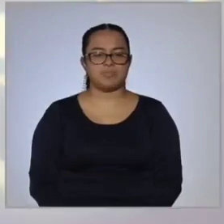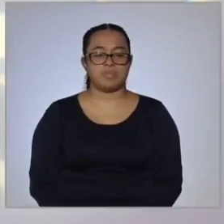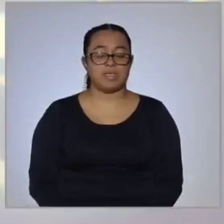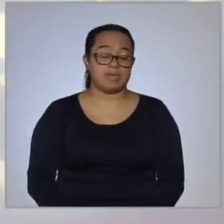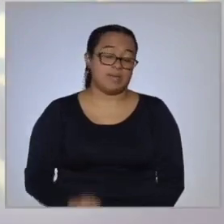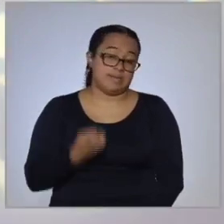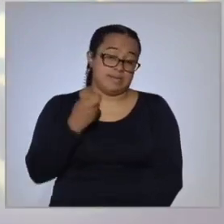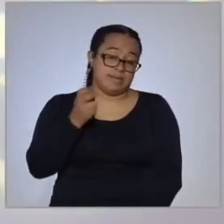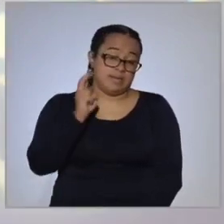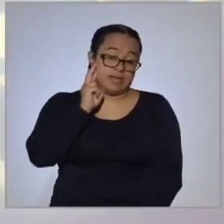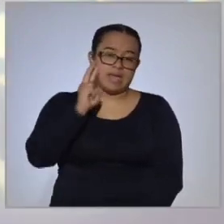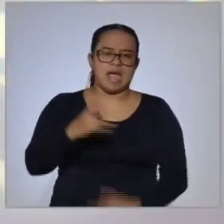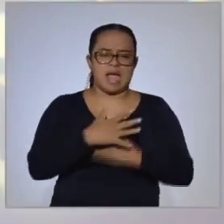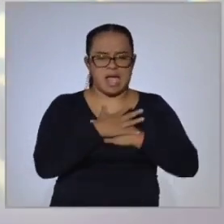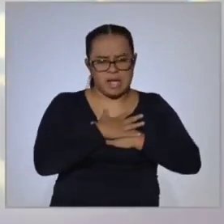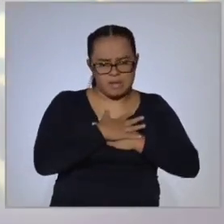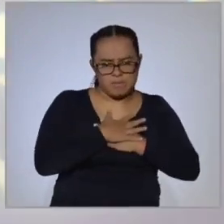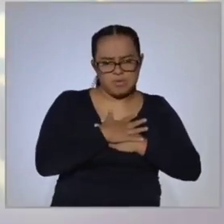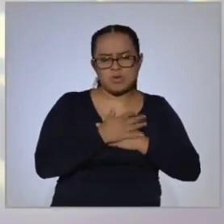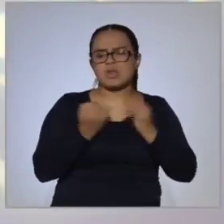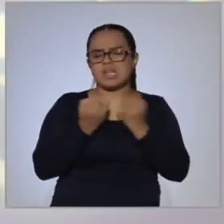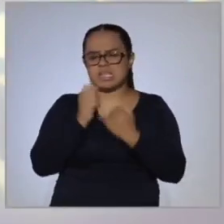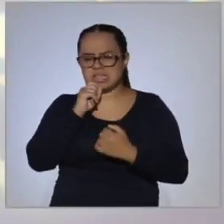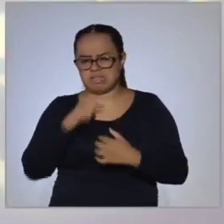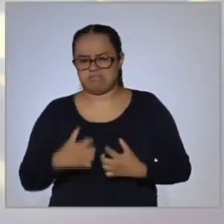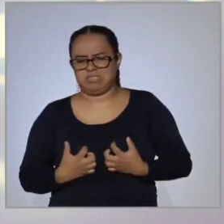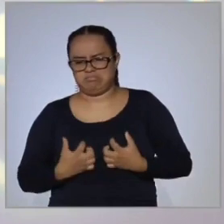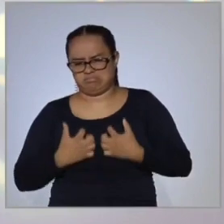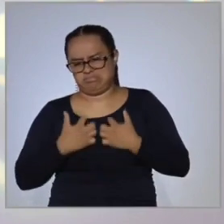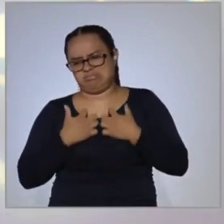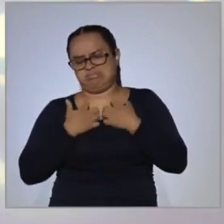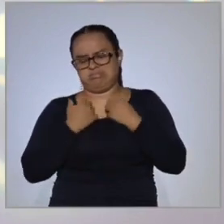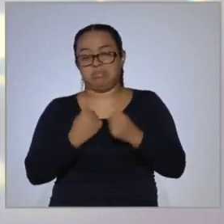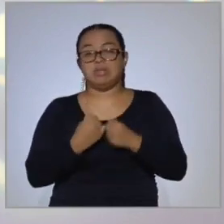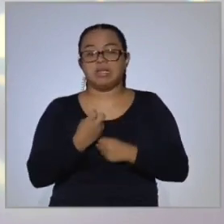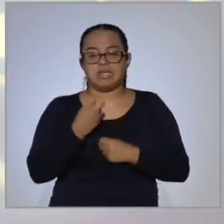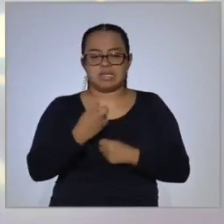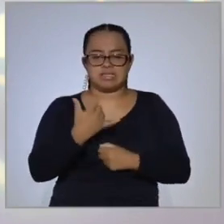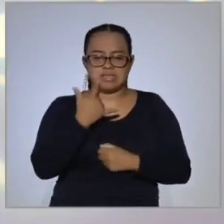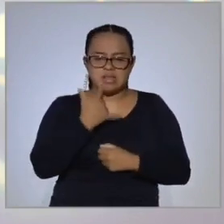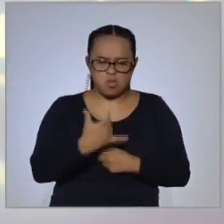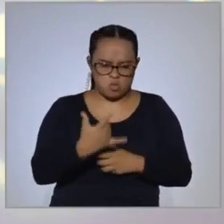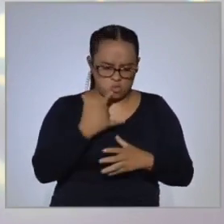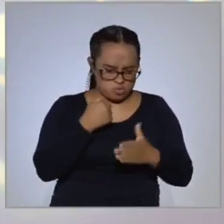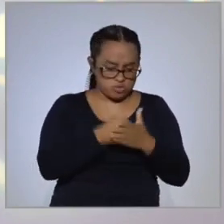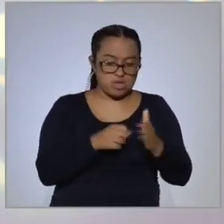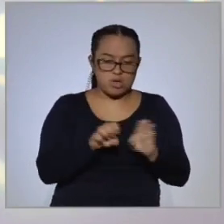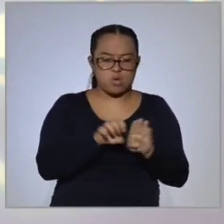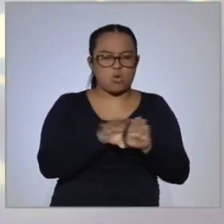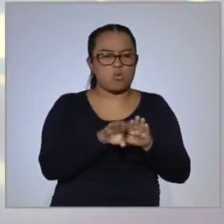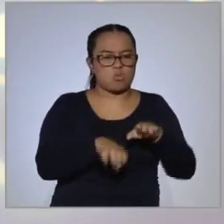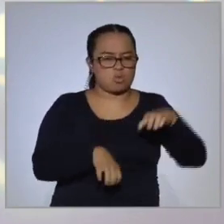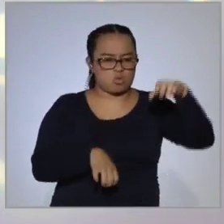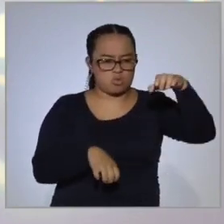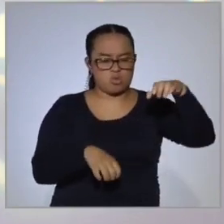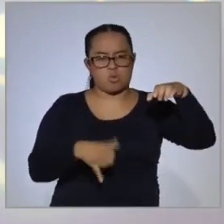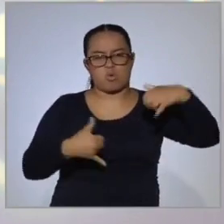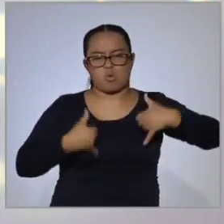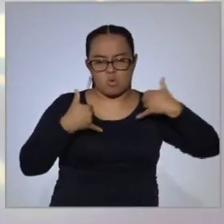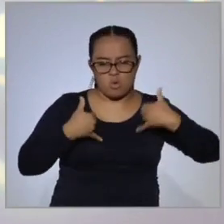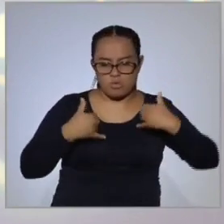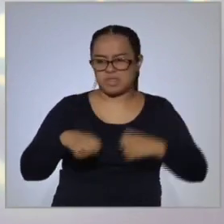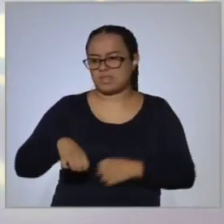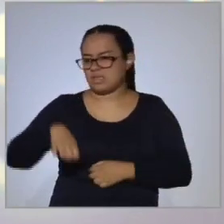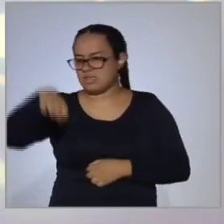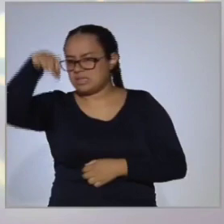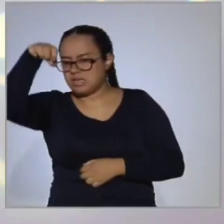Pues ahí está, amor y rabia, esta lucha intergeneracional entre los gritos de antes, los gritos de ahora.